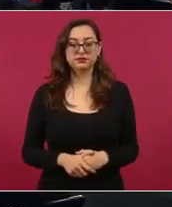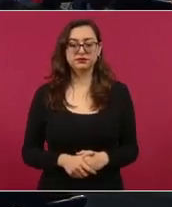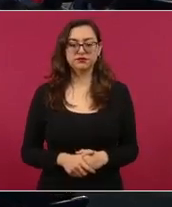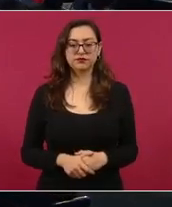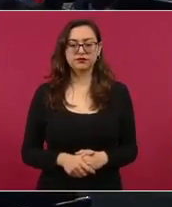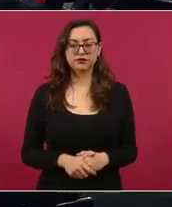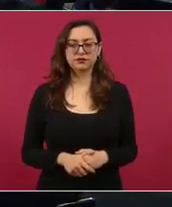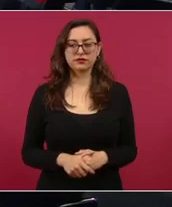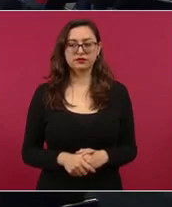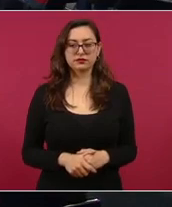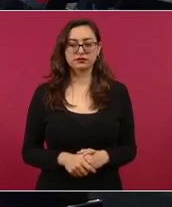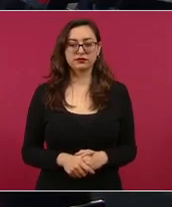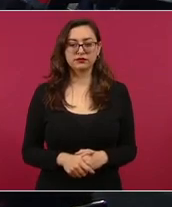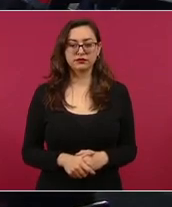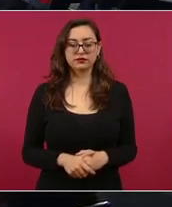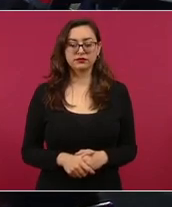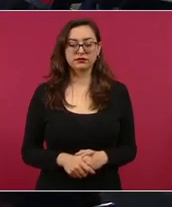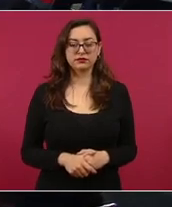China.